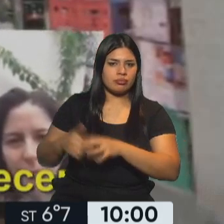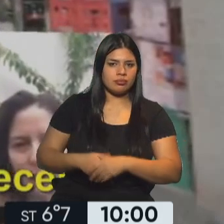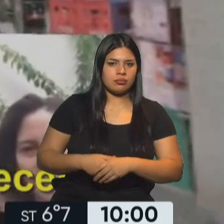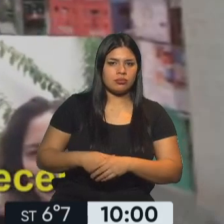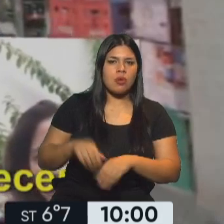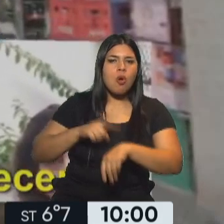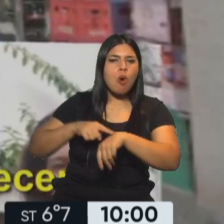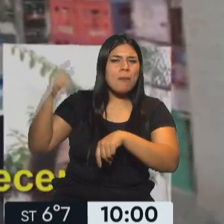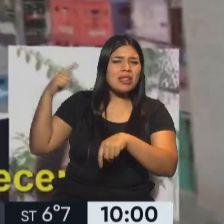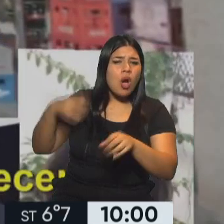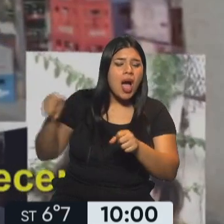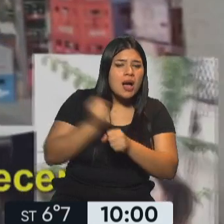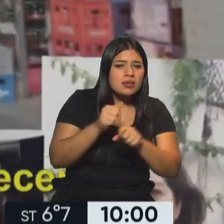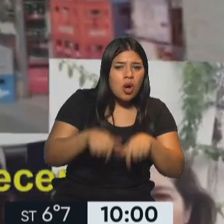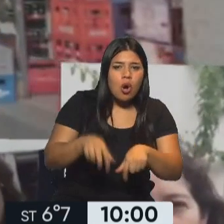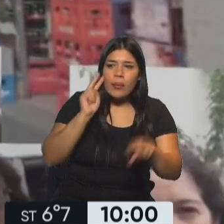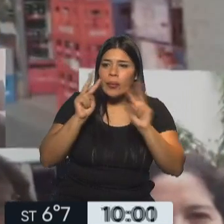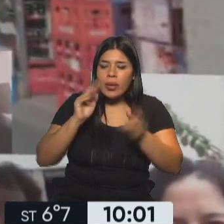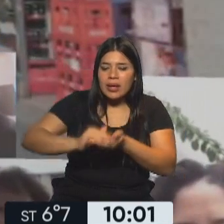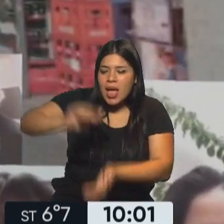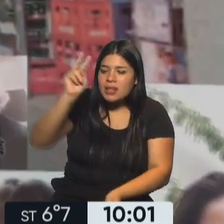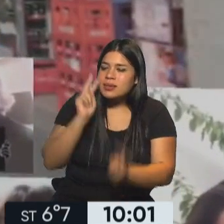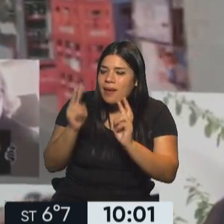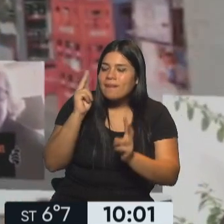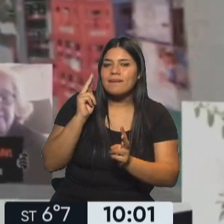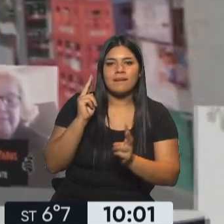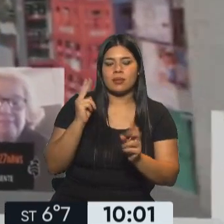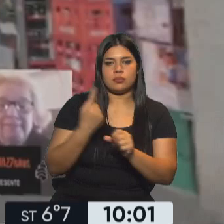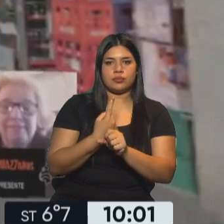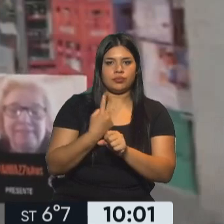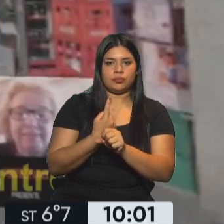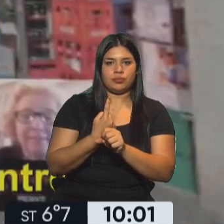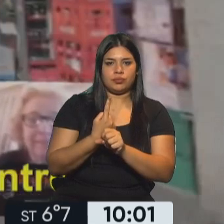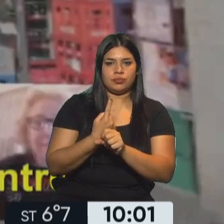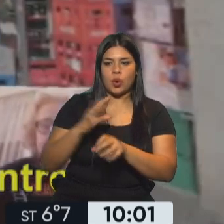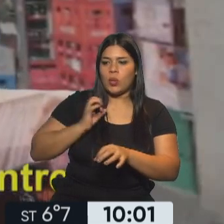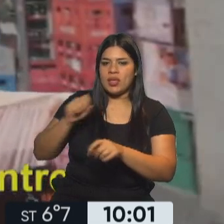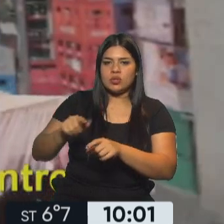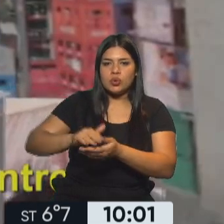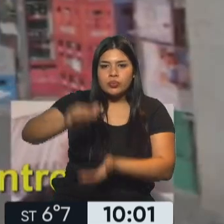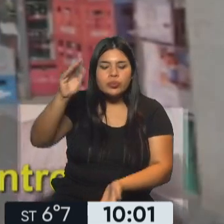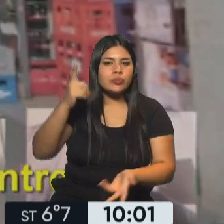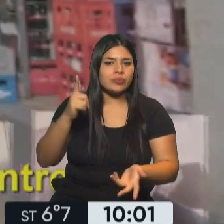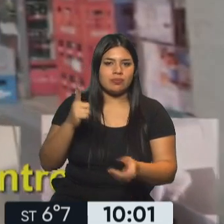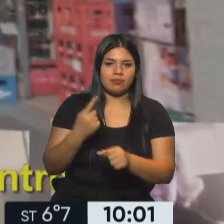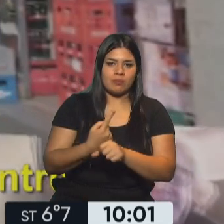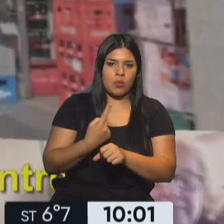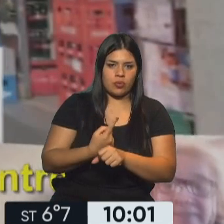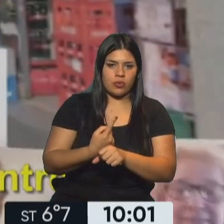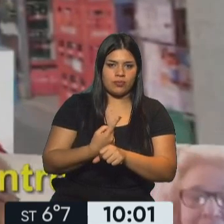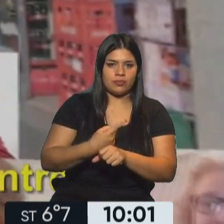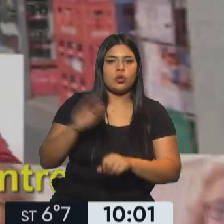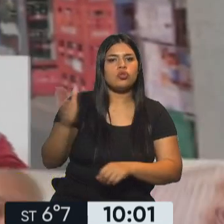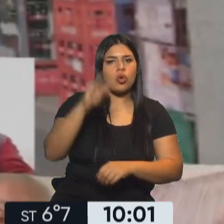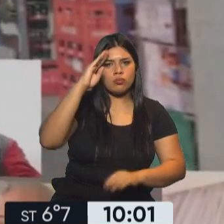verlos crecer y transformarse en personas de bien, construyendo su propio camino. Para que el recuerdo de todos permanezca entre